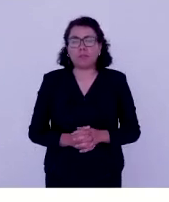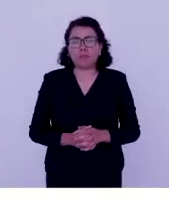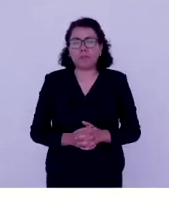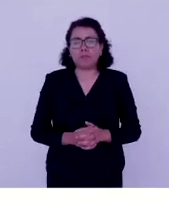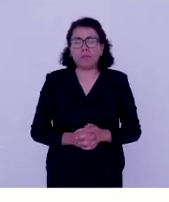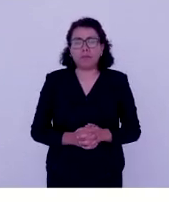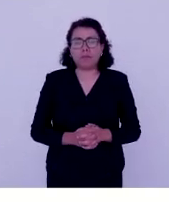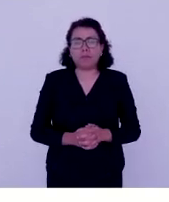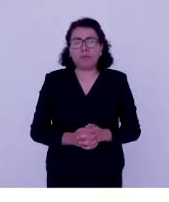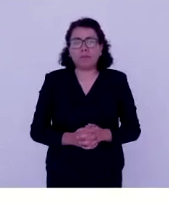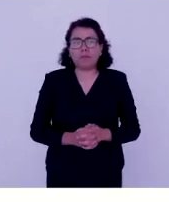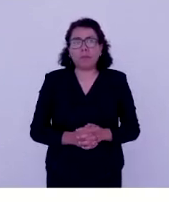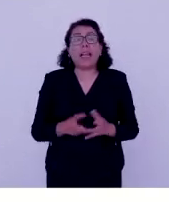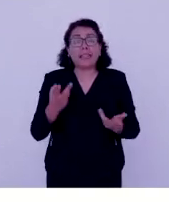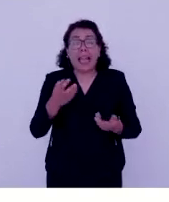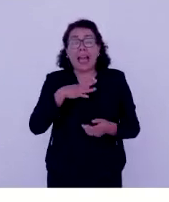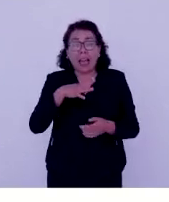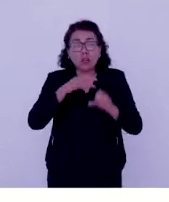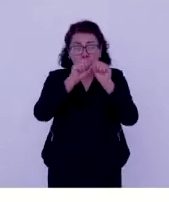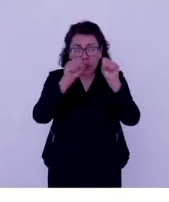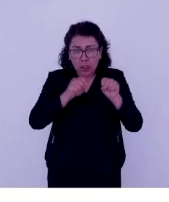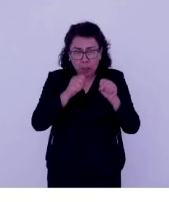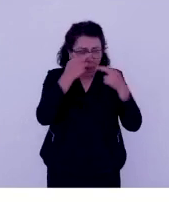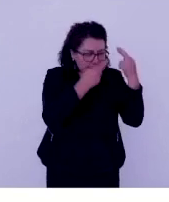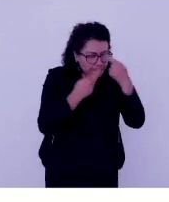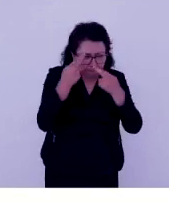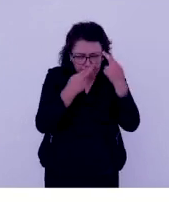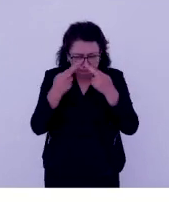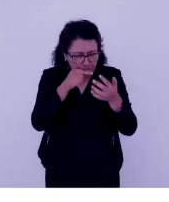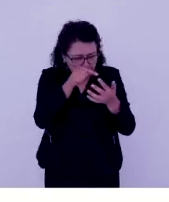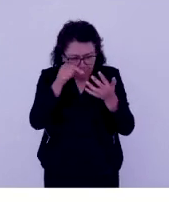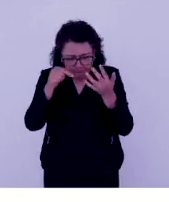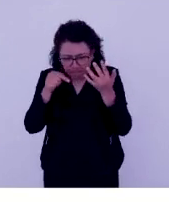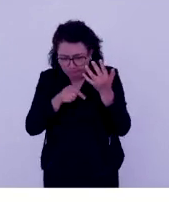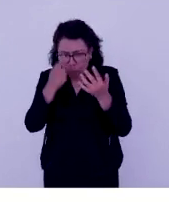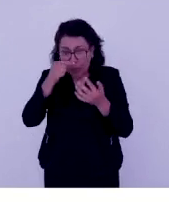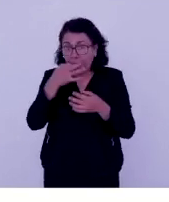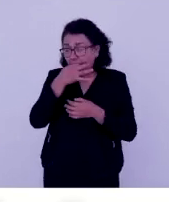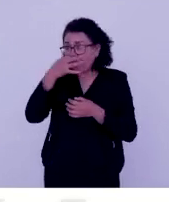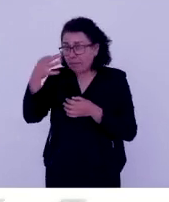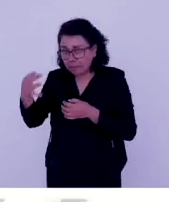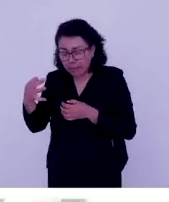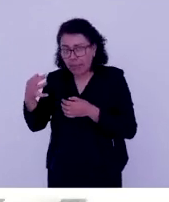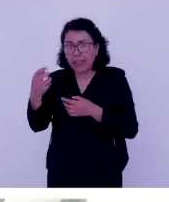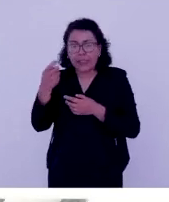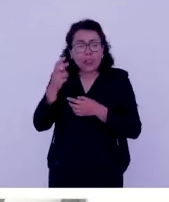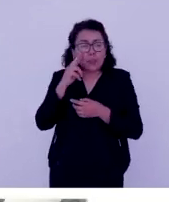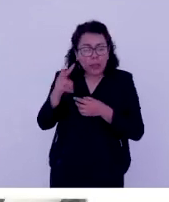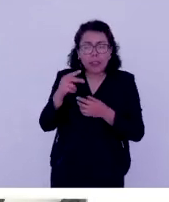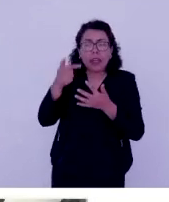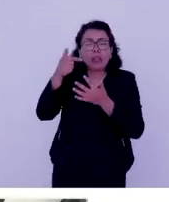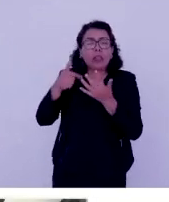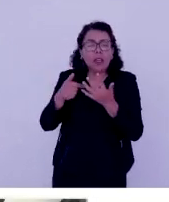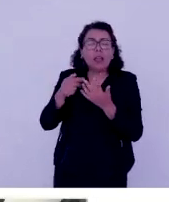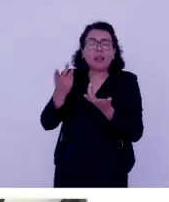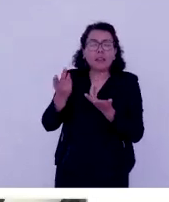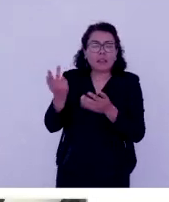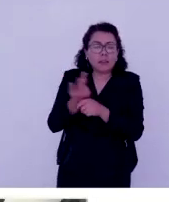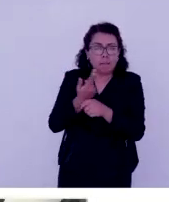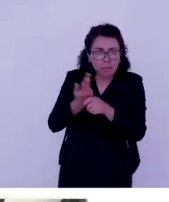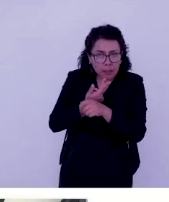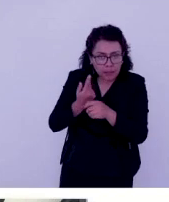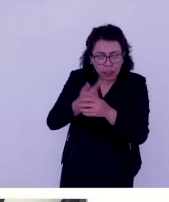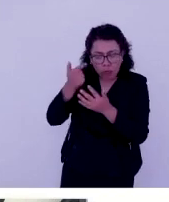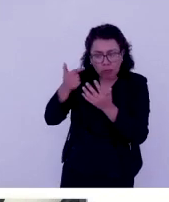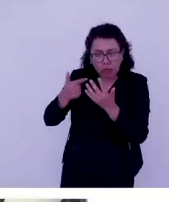apoyo se implementó un sistema de monitoreo de los notificadores que además permite registrar y consultar en tiempo real los resultados de las